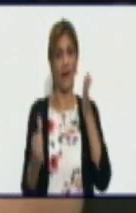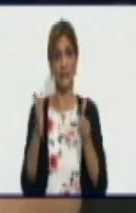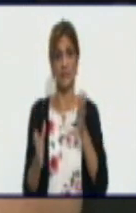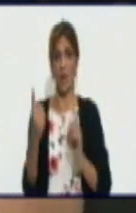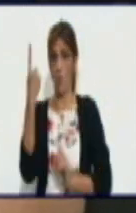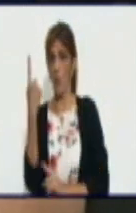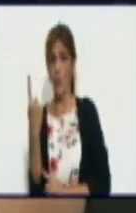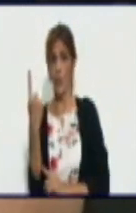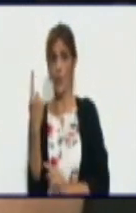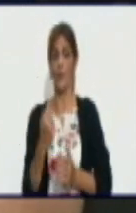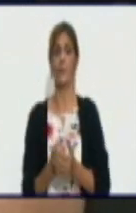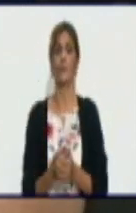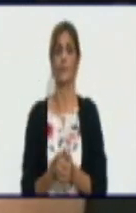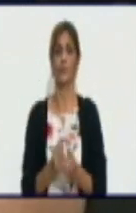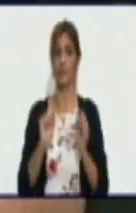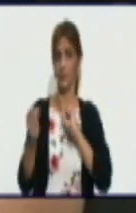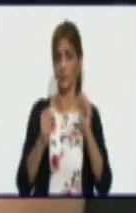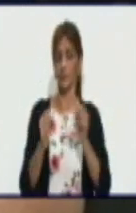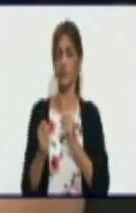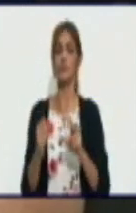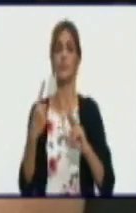limitada y la provincia